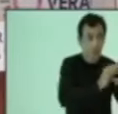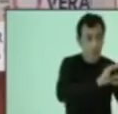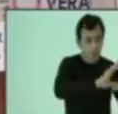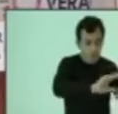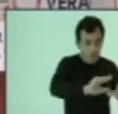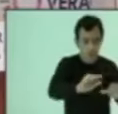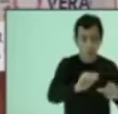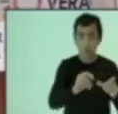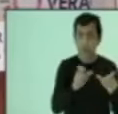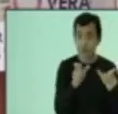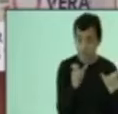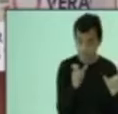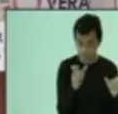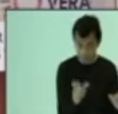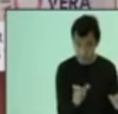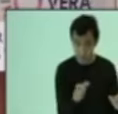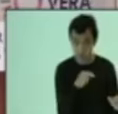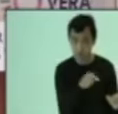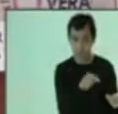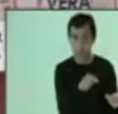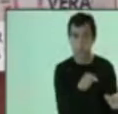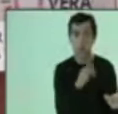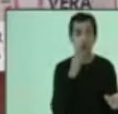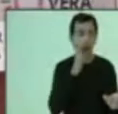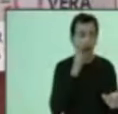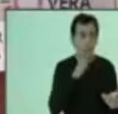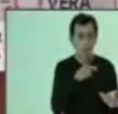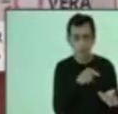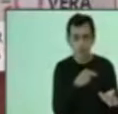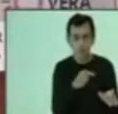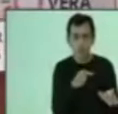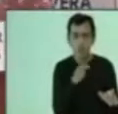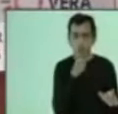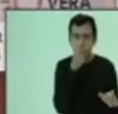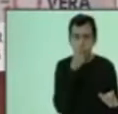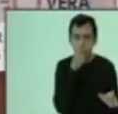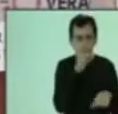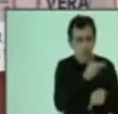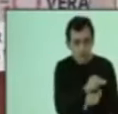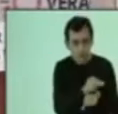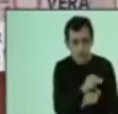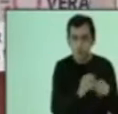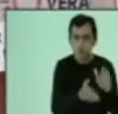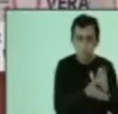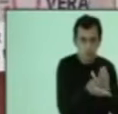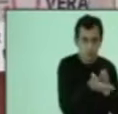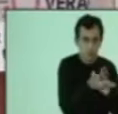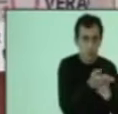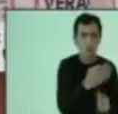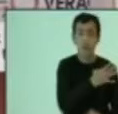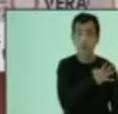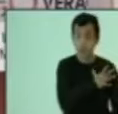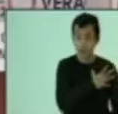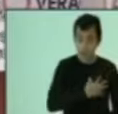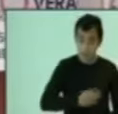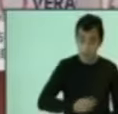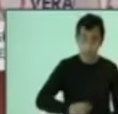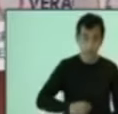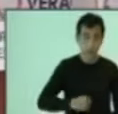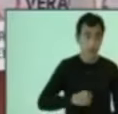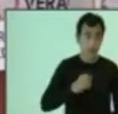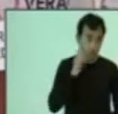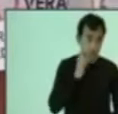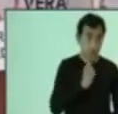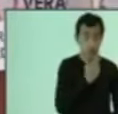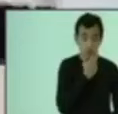cuanto a la seguridad municipal, queremos gestionar la creación de una caseta municipal y llevar becas a las hijas e hijos del cuerpo de